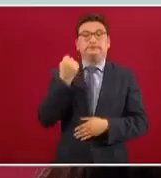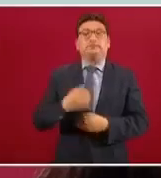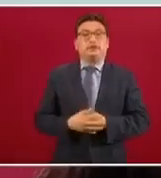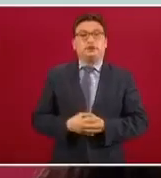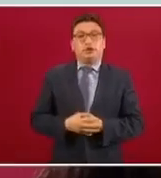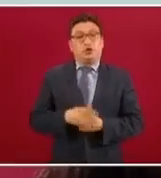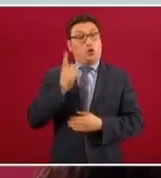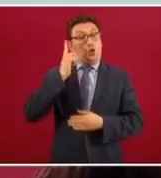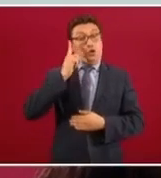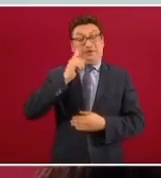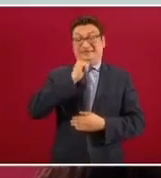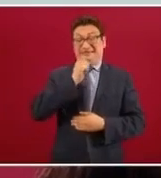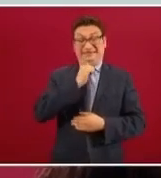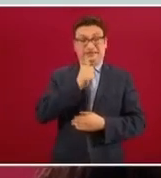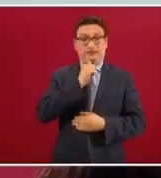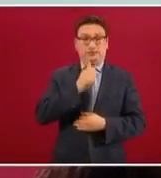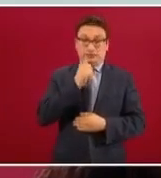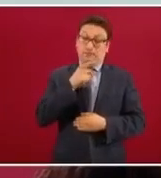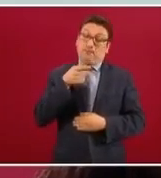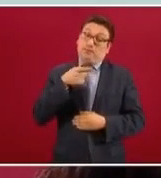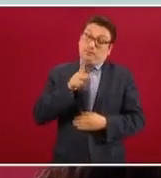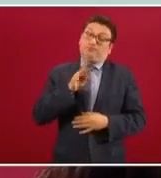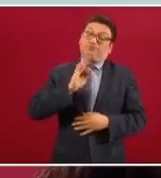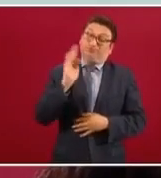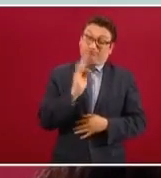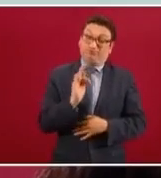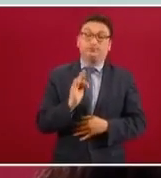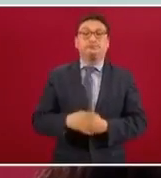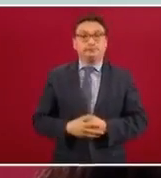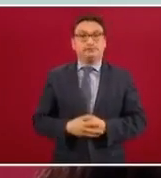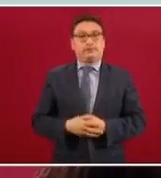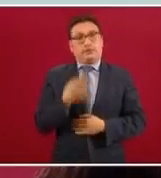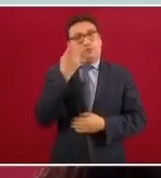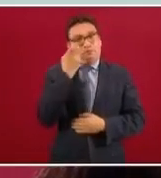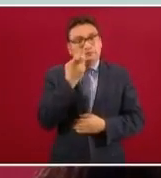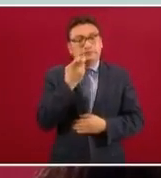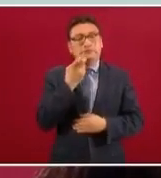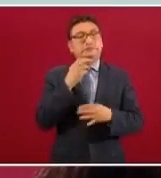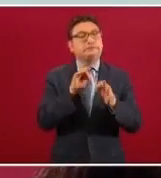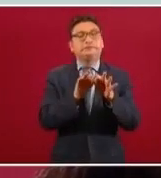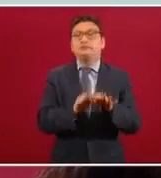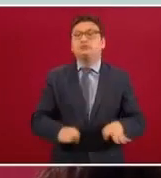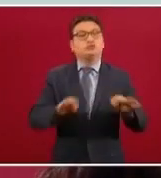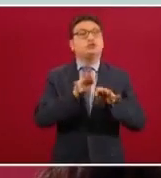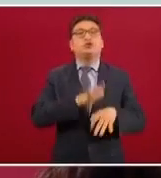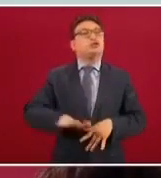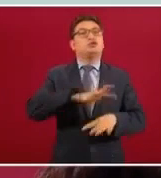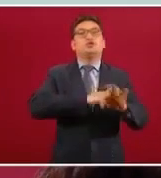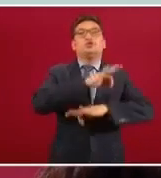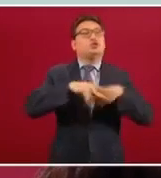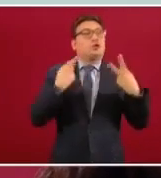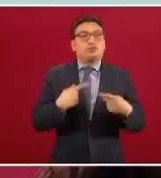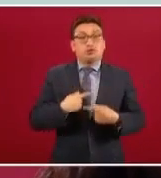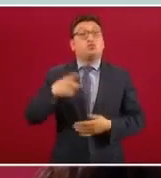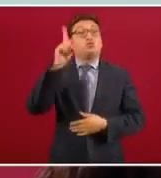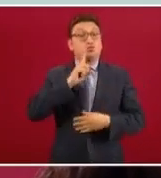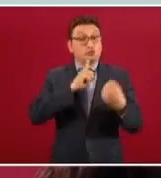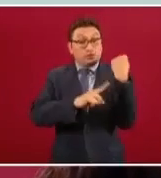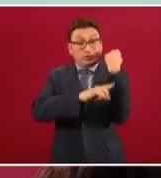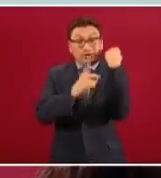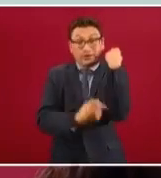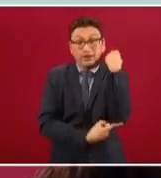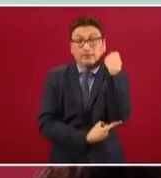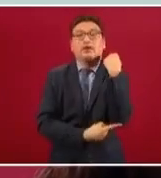vida. Esperamos que esto no ocurra, aunque puede ocurrir. Y por eso es muy importante que las personas, las mujeres que están